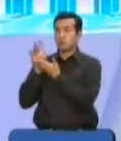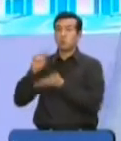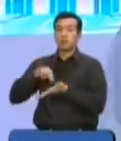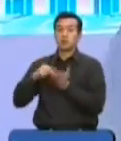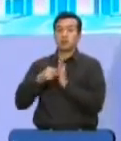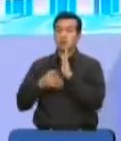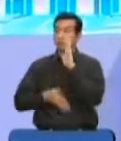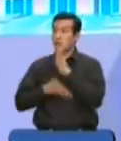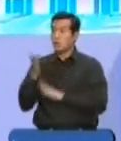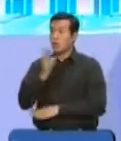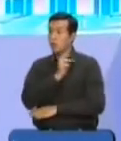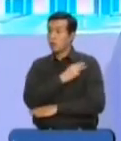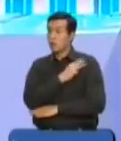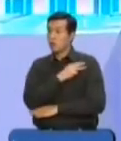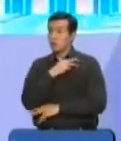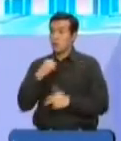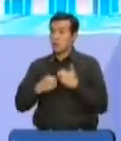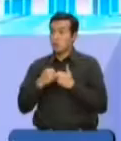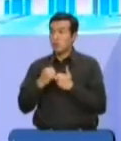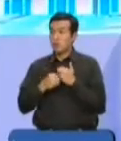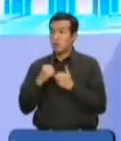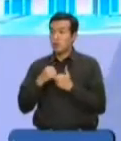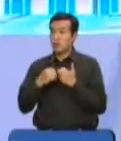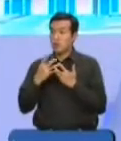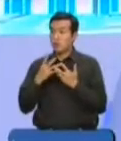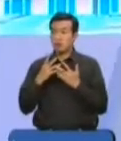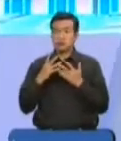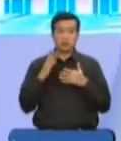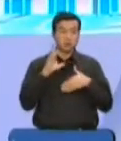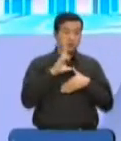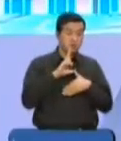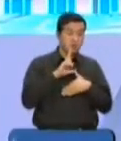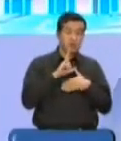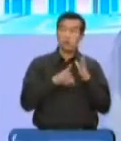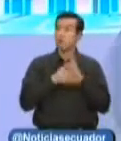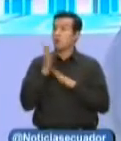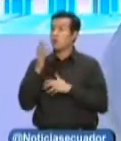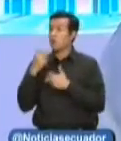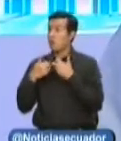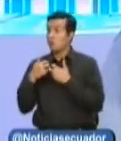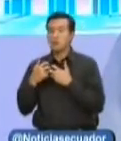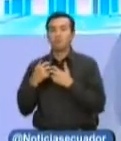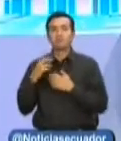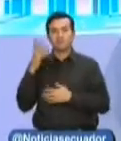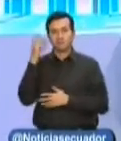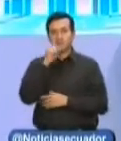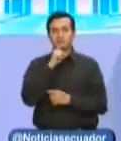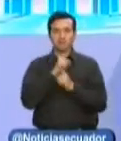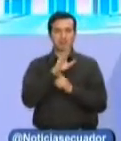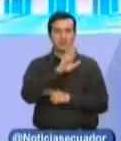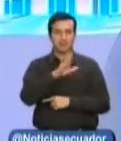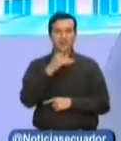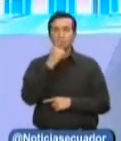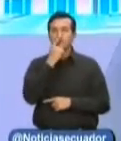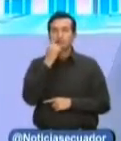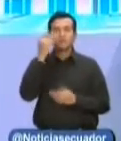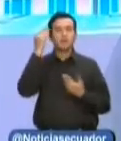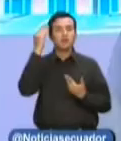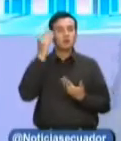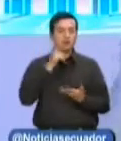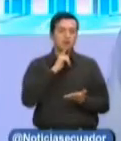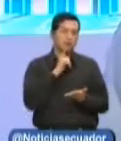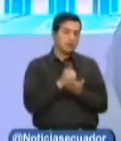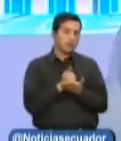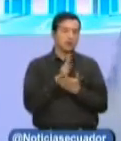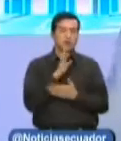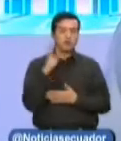ir a Washington a resolver temas en la OEA. En mi opinión, eso es lo que más demuestra el sesgo político de esta integración, que creo que